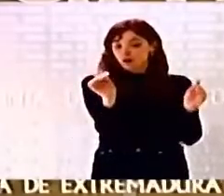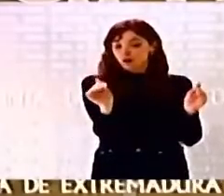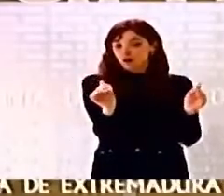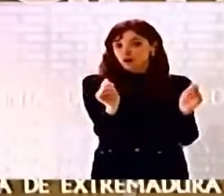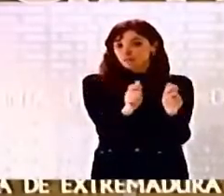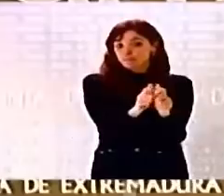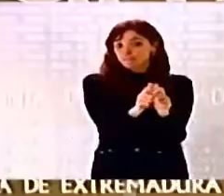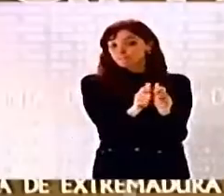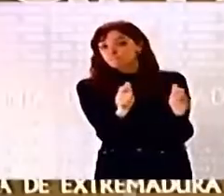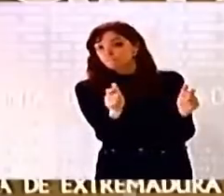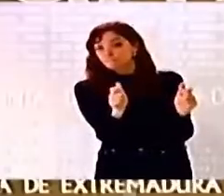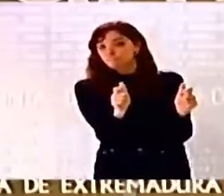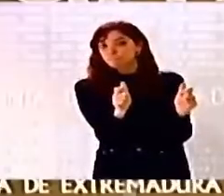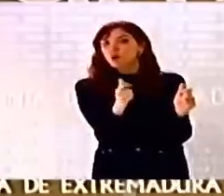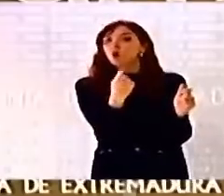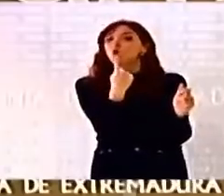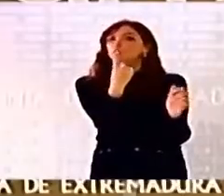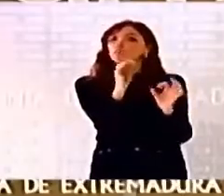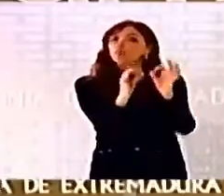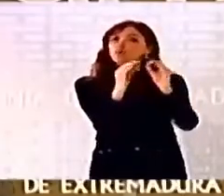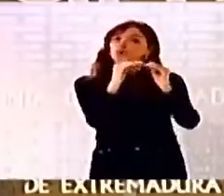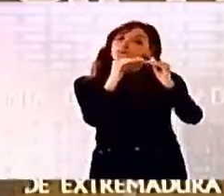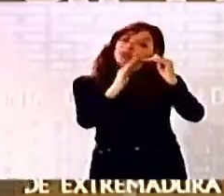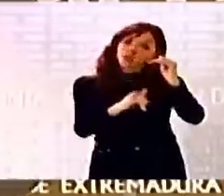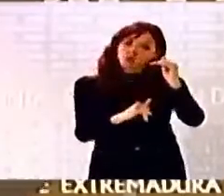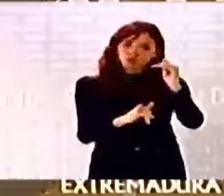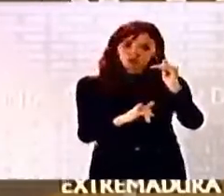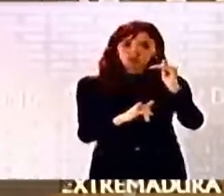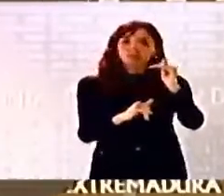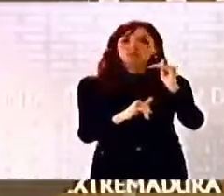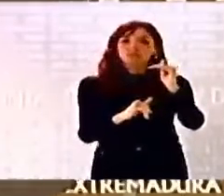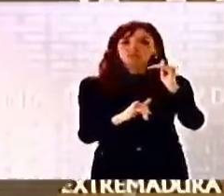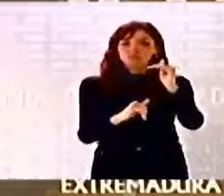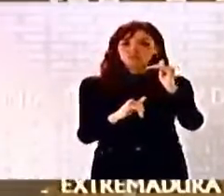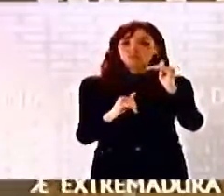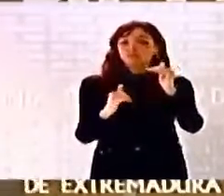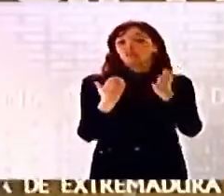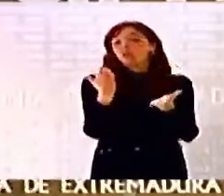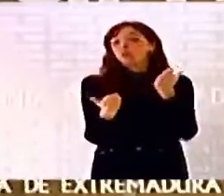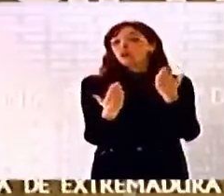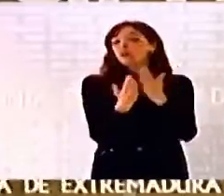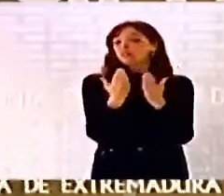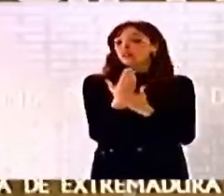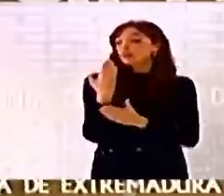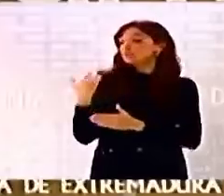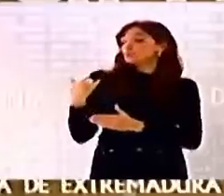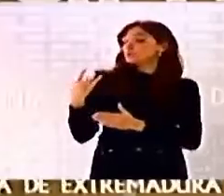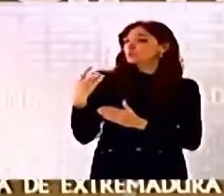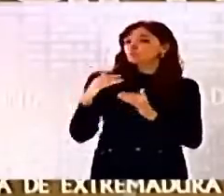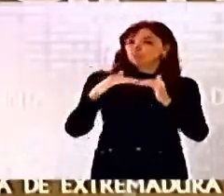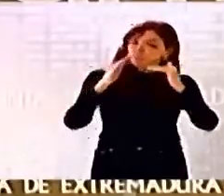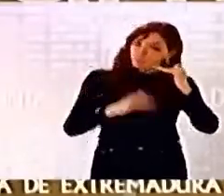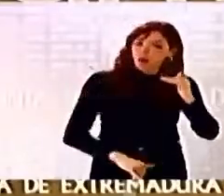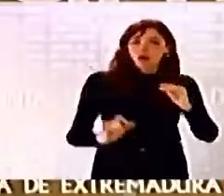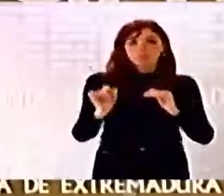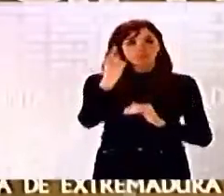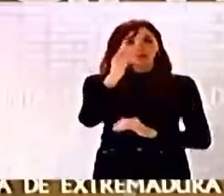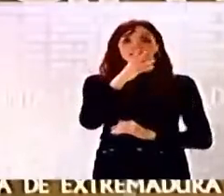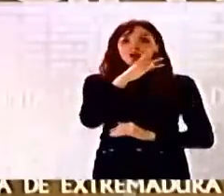está por debajo de 1, en concreto en la cifra más baja de los últimos días, en 0,82.